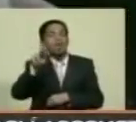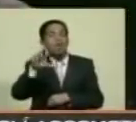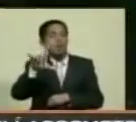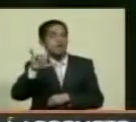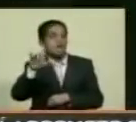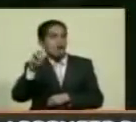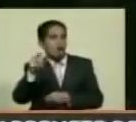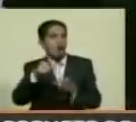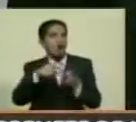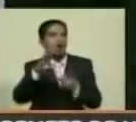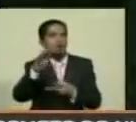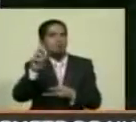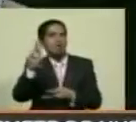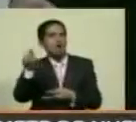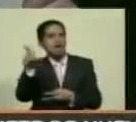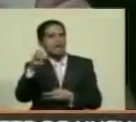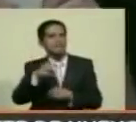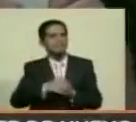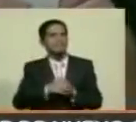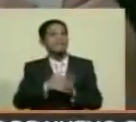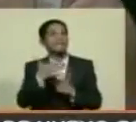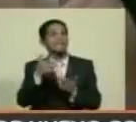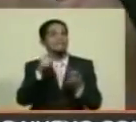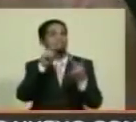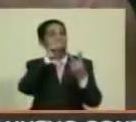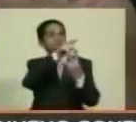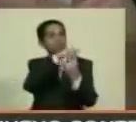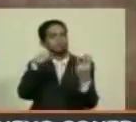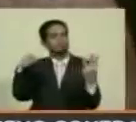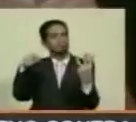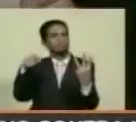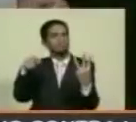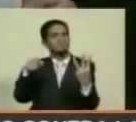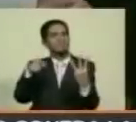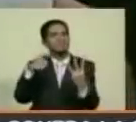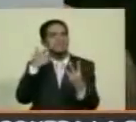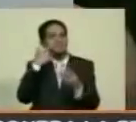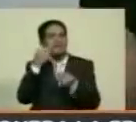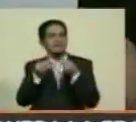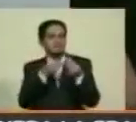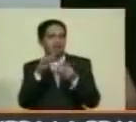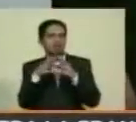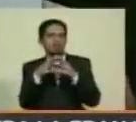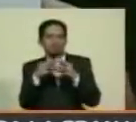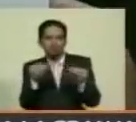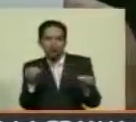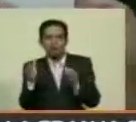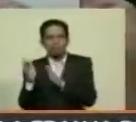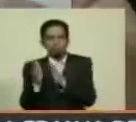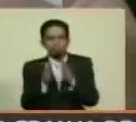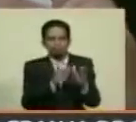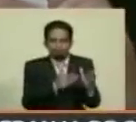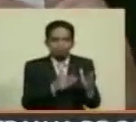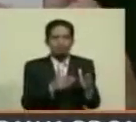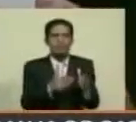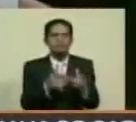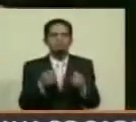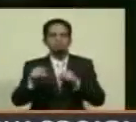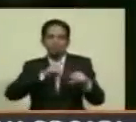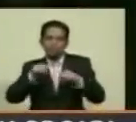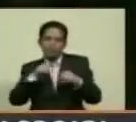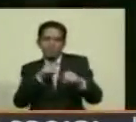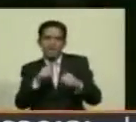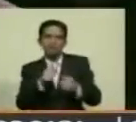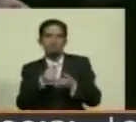las dos financistas, alias Génesis y alias Maye, que fueron quienes perpetraron toda la logística relacionada con el magnicidio en grado